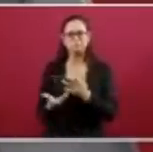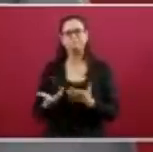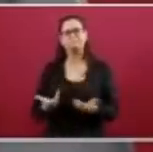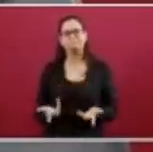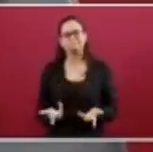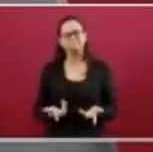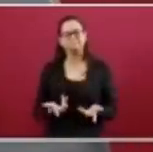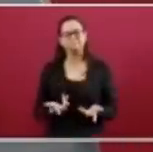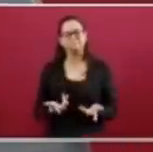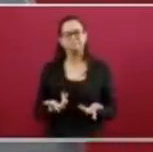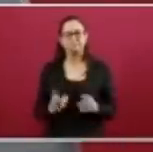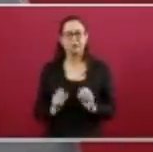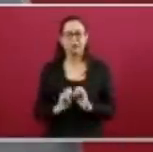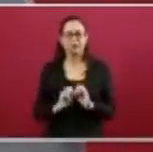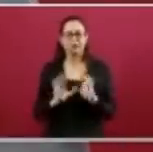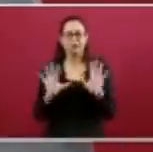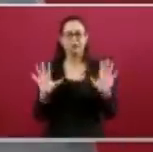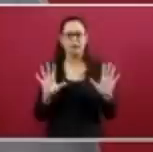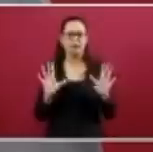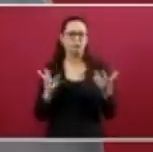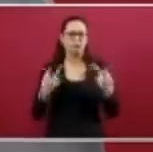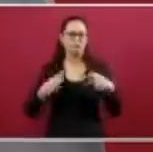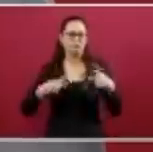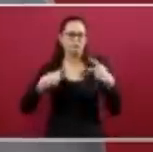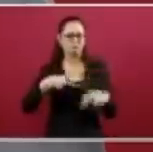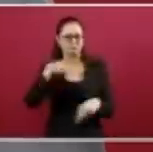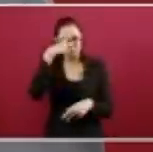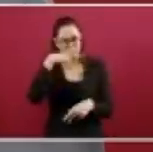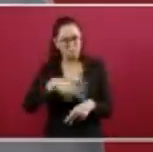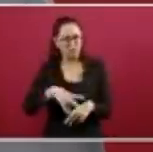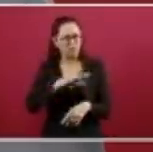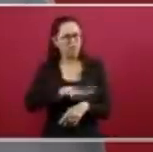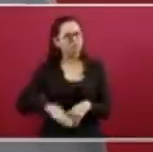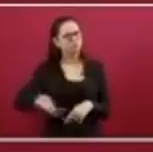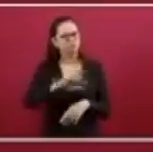afecta a los mexicanos, porque